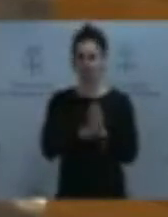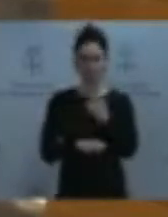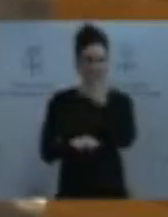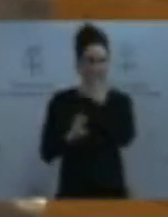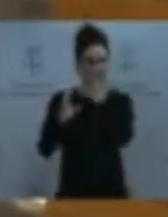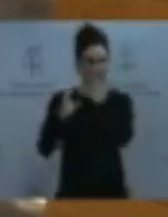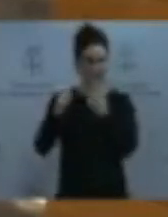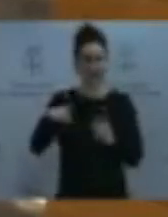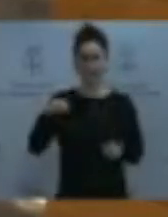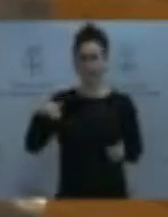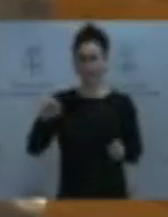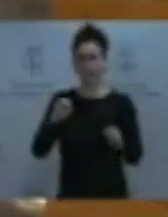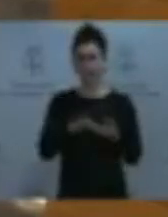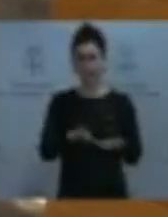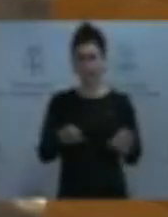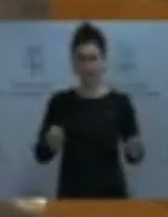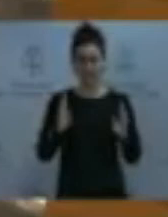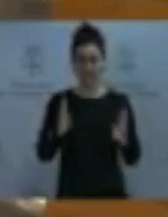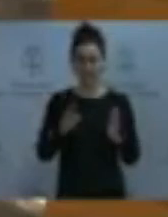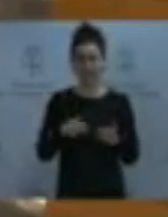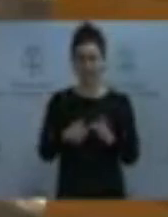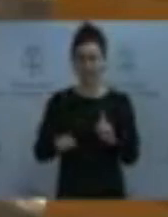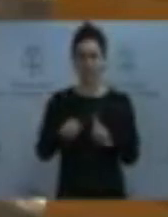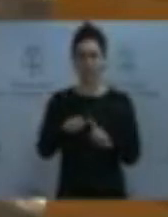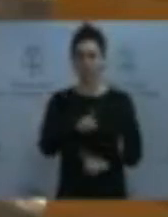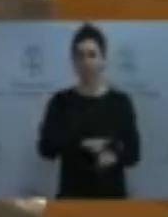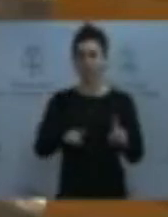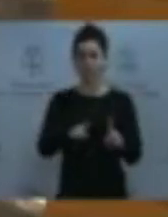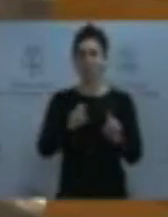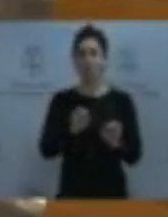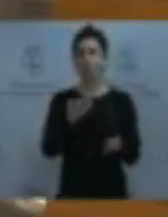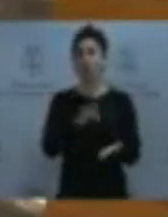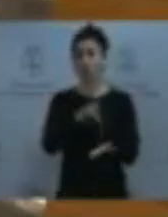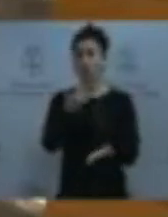conflicto una vez que fue planteado, pese al conocimiento previo que ya tenía del mismo.